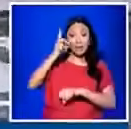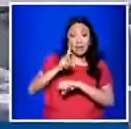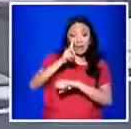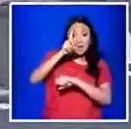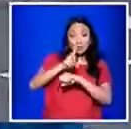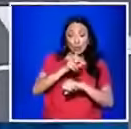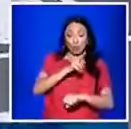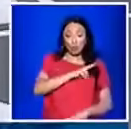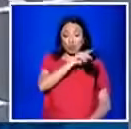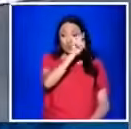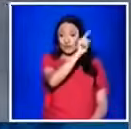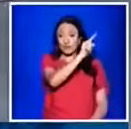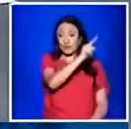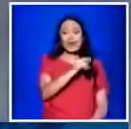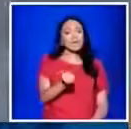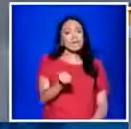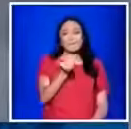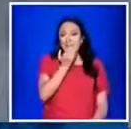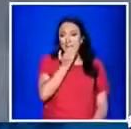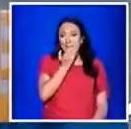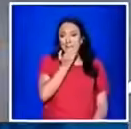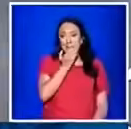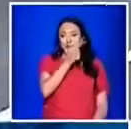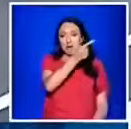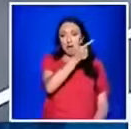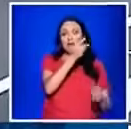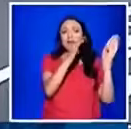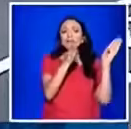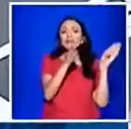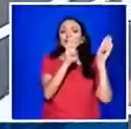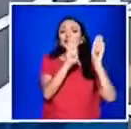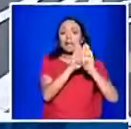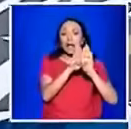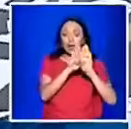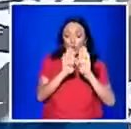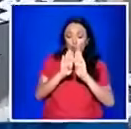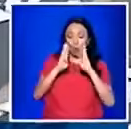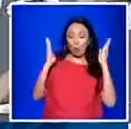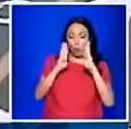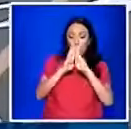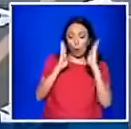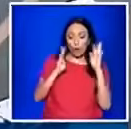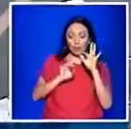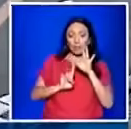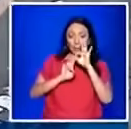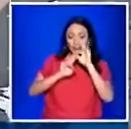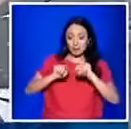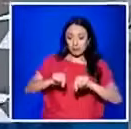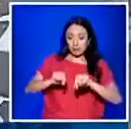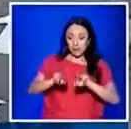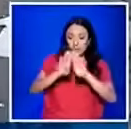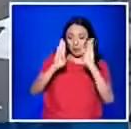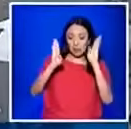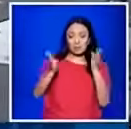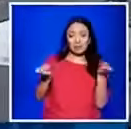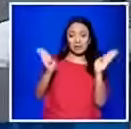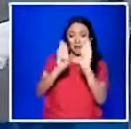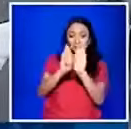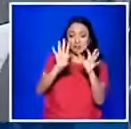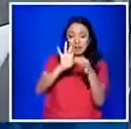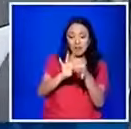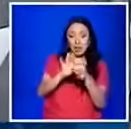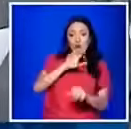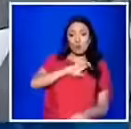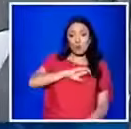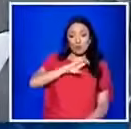de la universidad, hizo mal en cerrar la puerta principal que está ahí, hizo mal el municipio